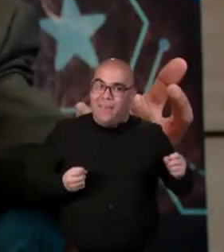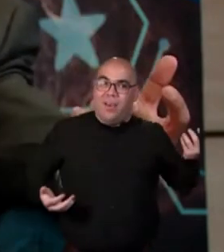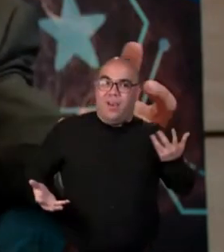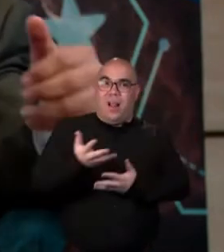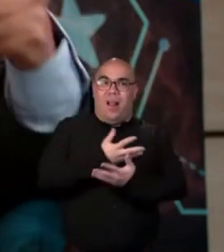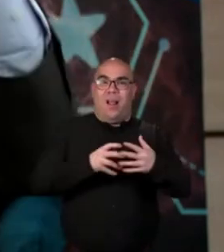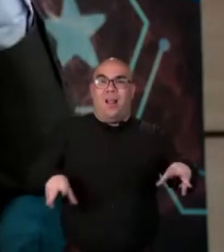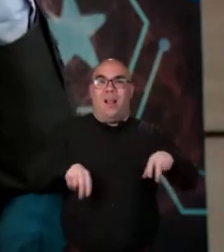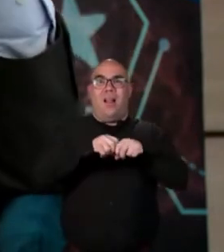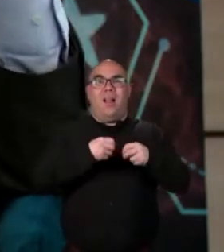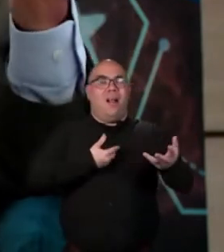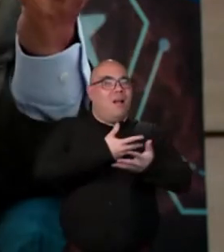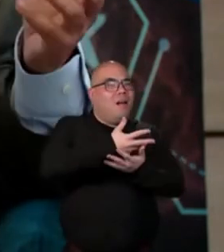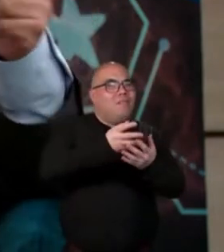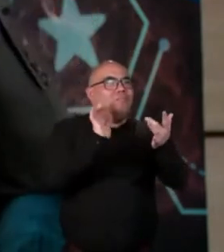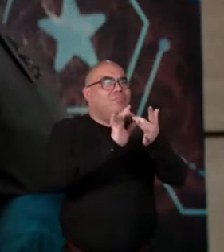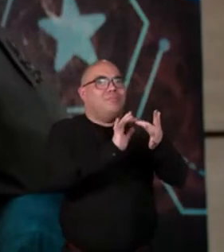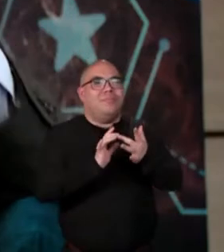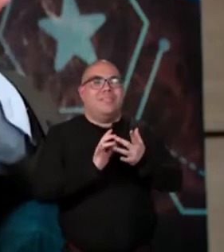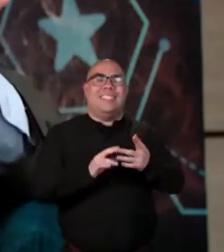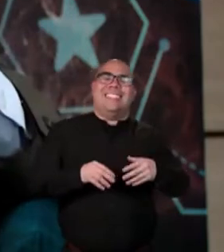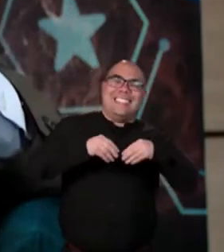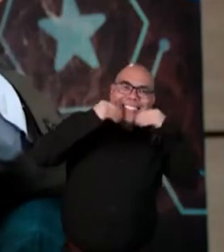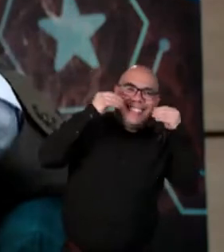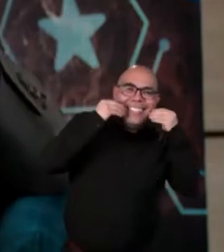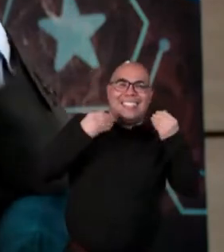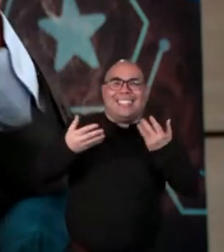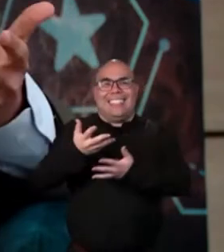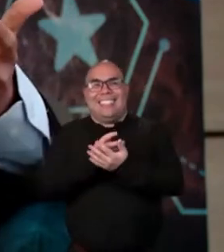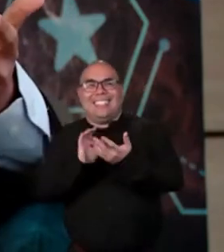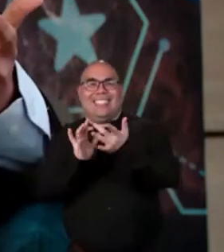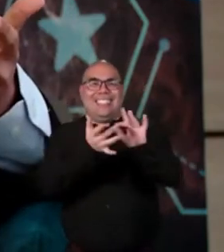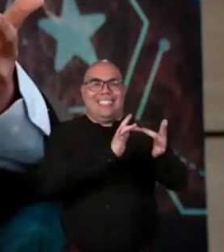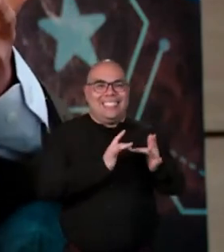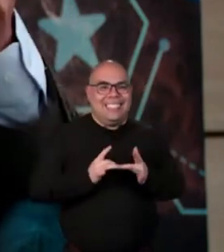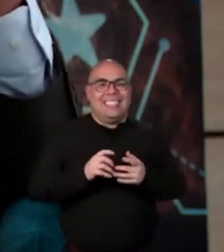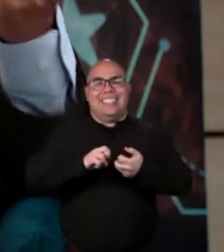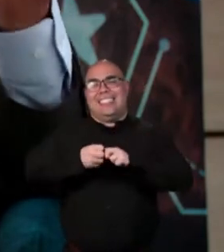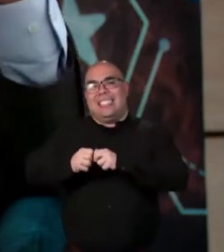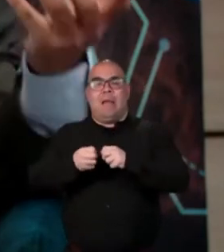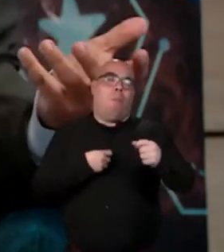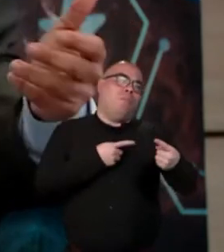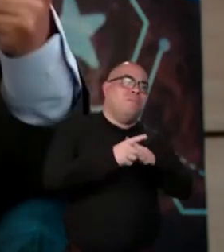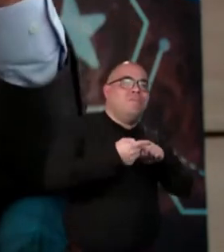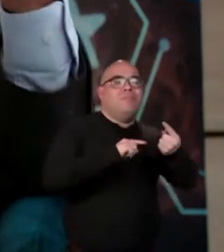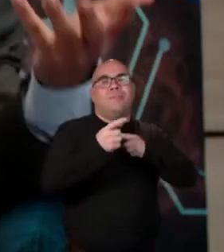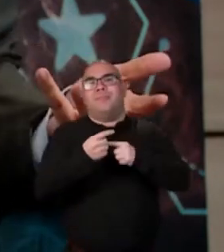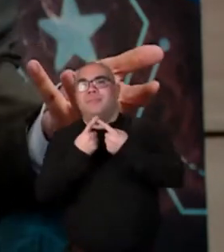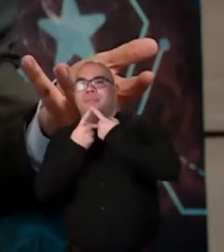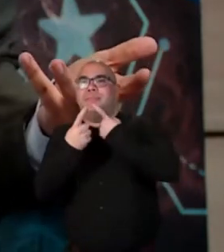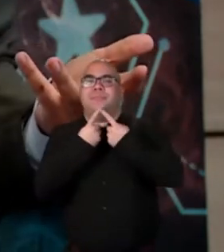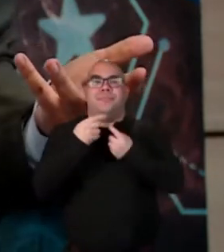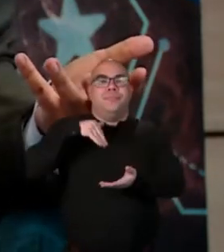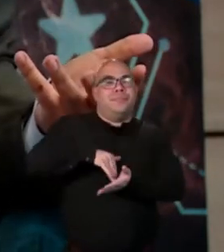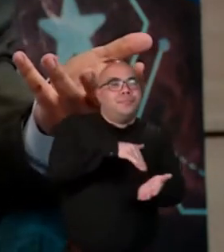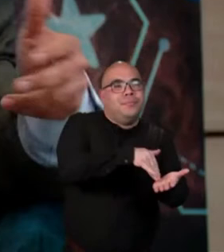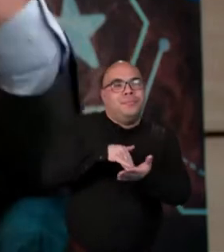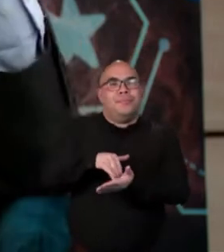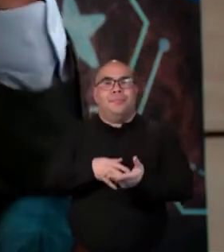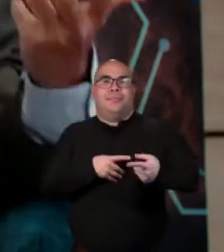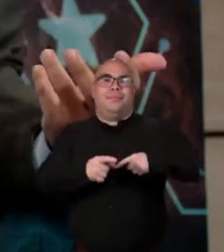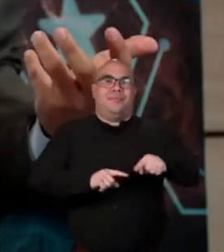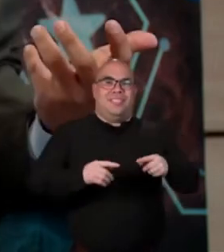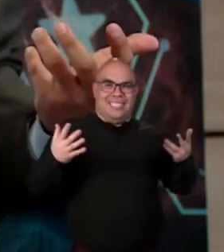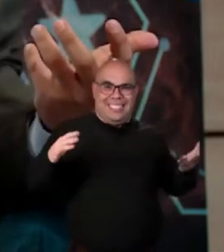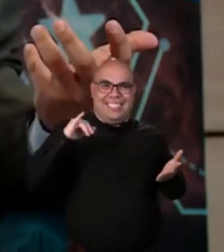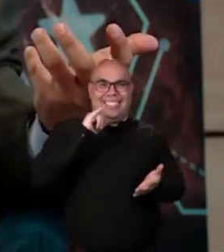para compartir estamos para sonreír para pelear unos contratos en el buen sentido de discutir de tener puntos de vista diferentes y